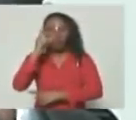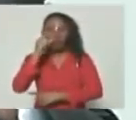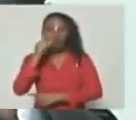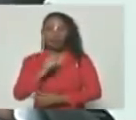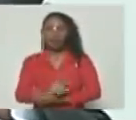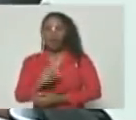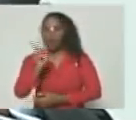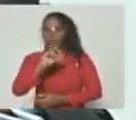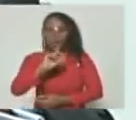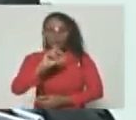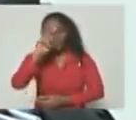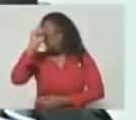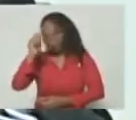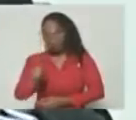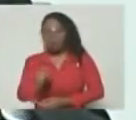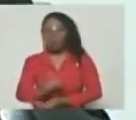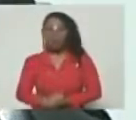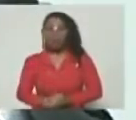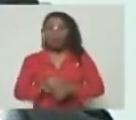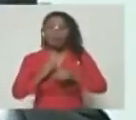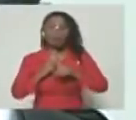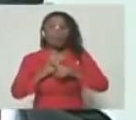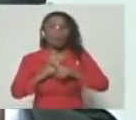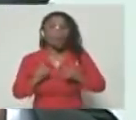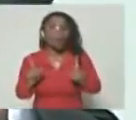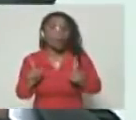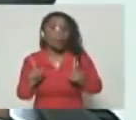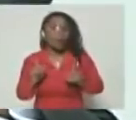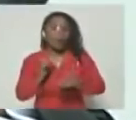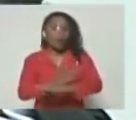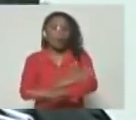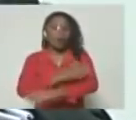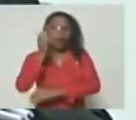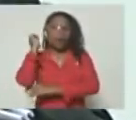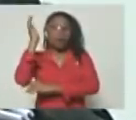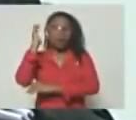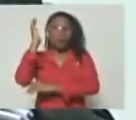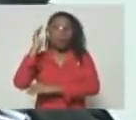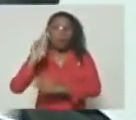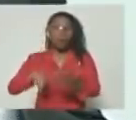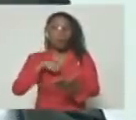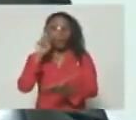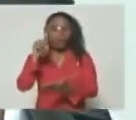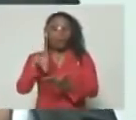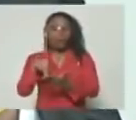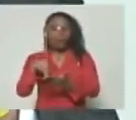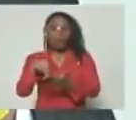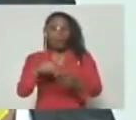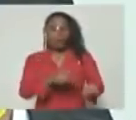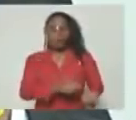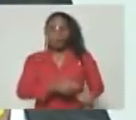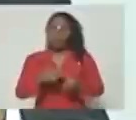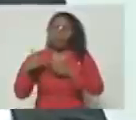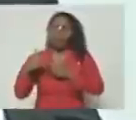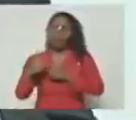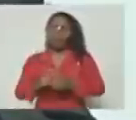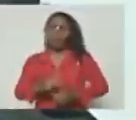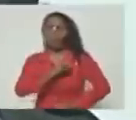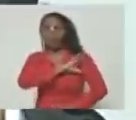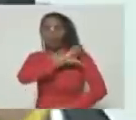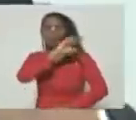nos reconocen. Pero ante la Asamblea Nacional, nos llevaron unos rectores